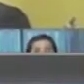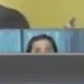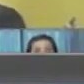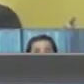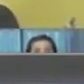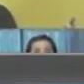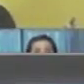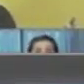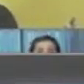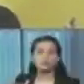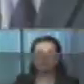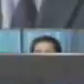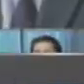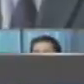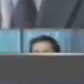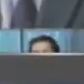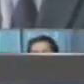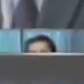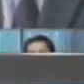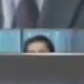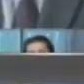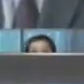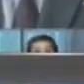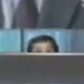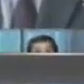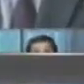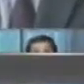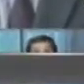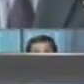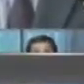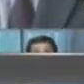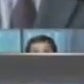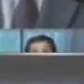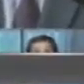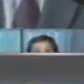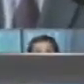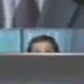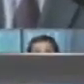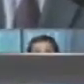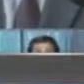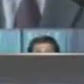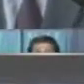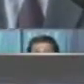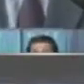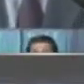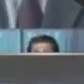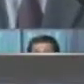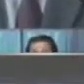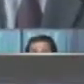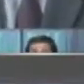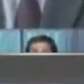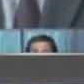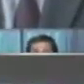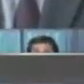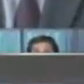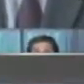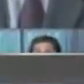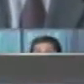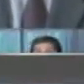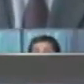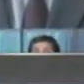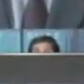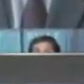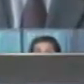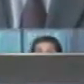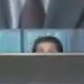retador en cuanto a los más de 30 mil damnificados que tenemos en este momento y bueno la reconstrucción de nuestro país